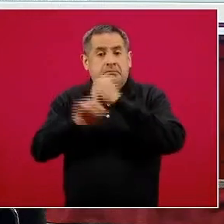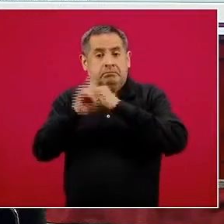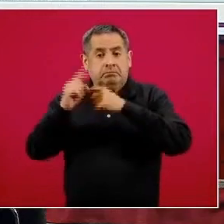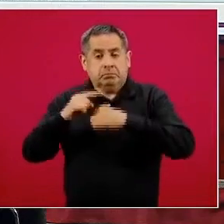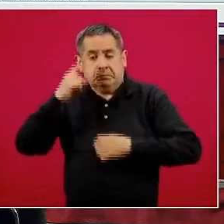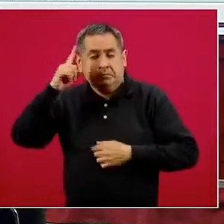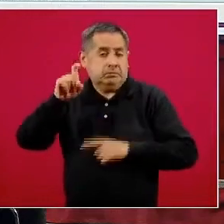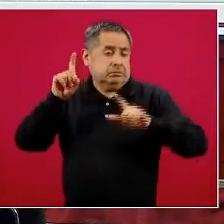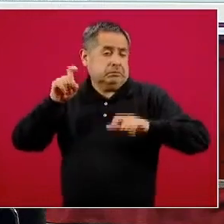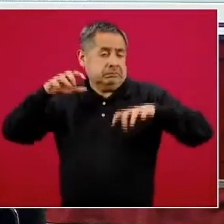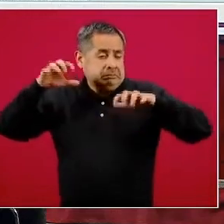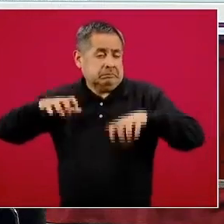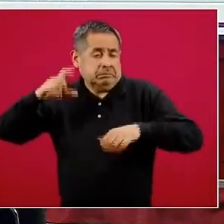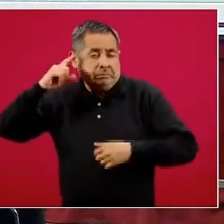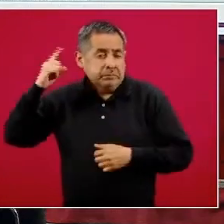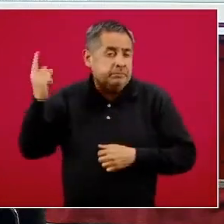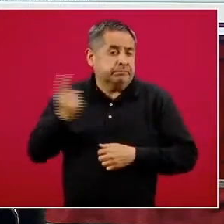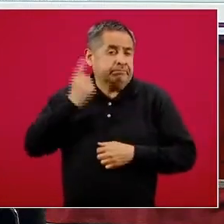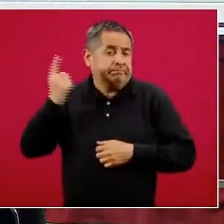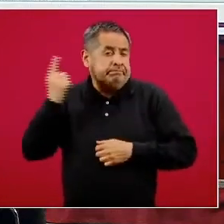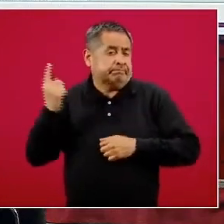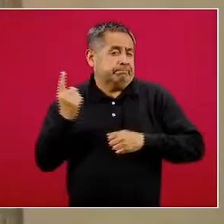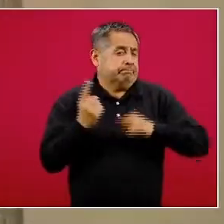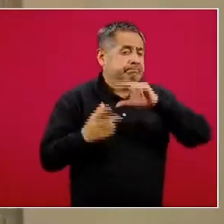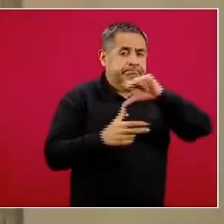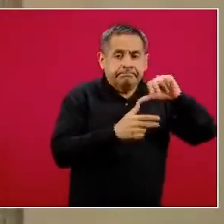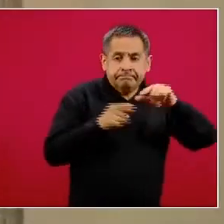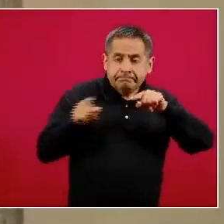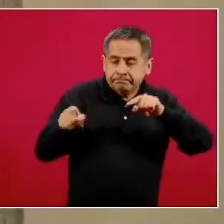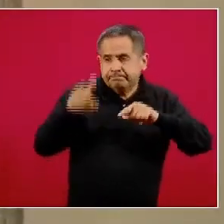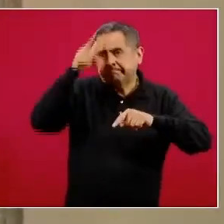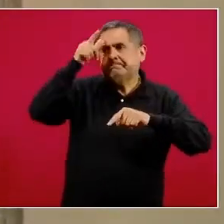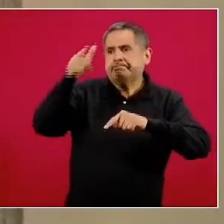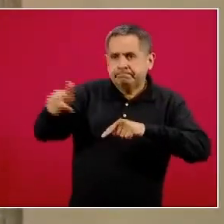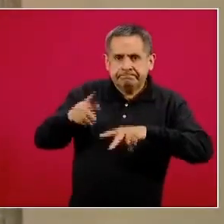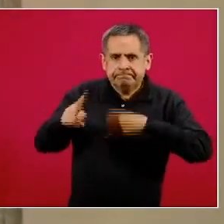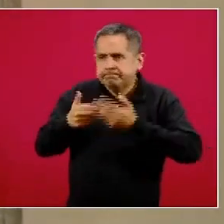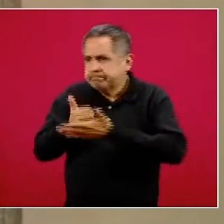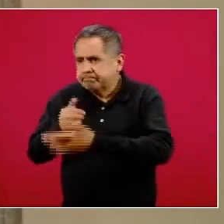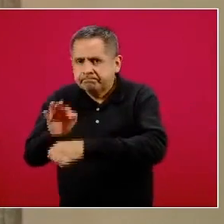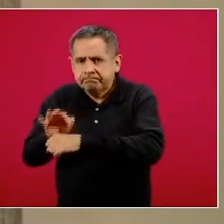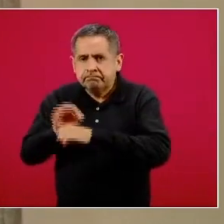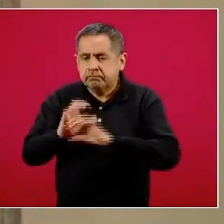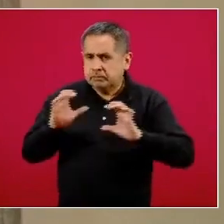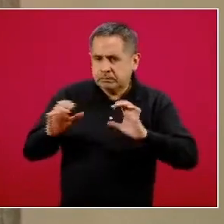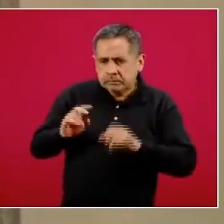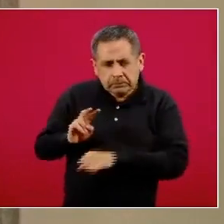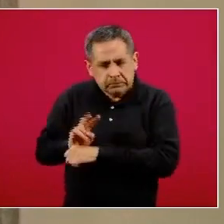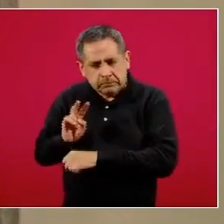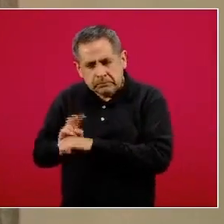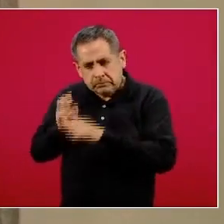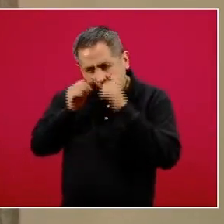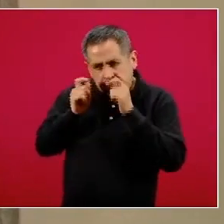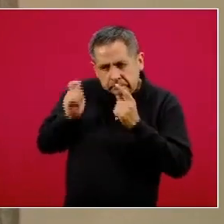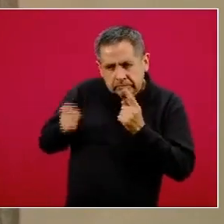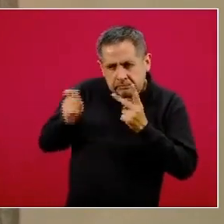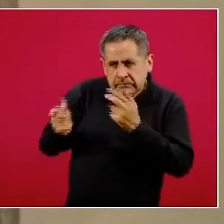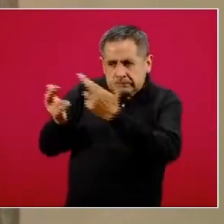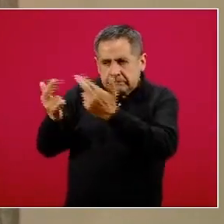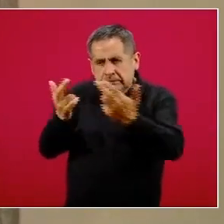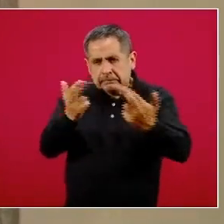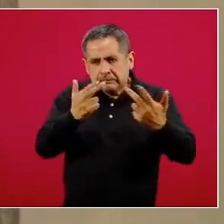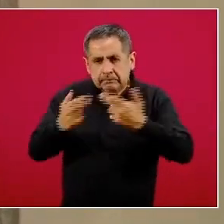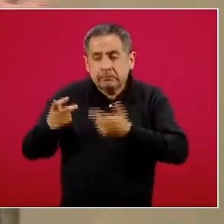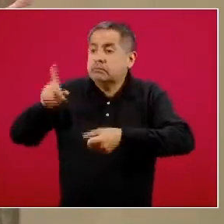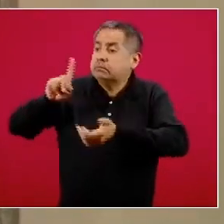por pues uno de ellos, ¿no? Y que pues a partir de esto tenemos que estar haciendo un monitoreo continuo de los daños a la